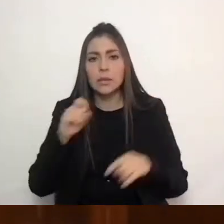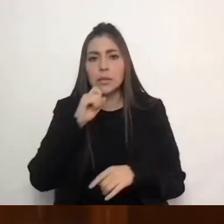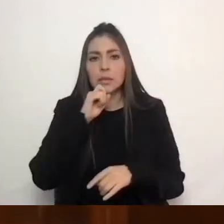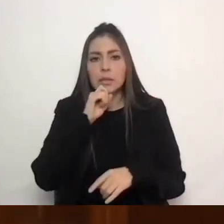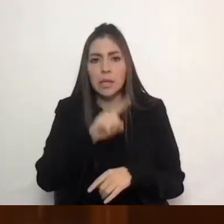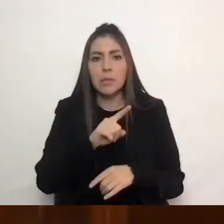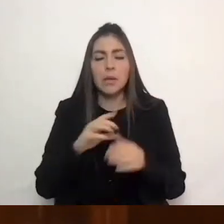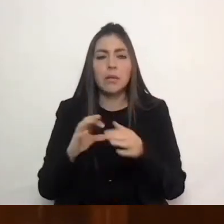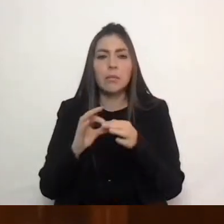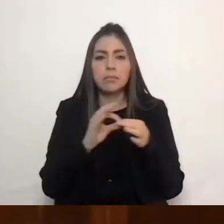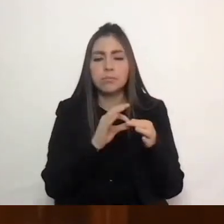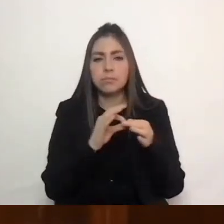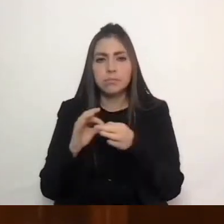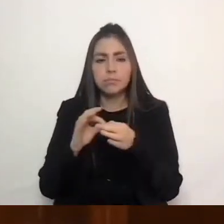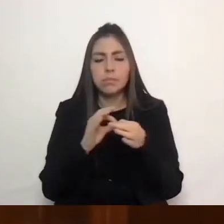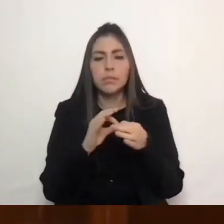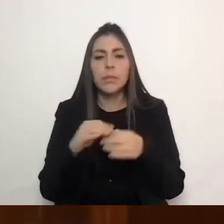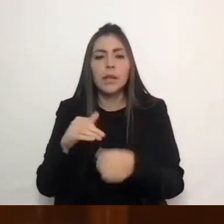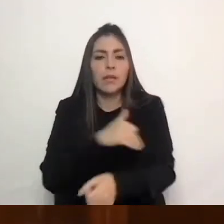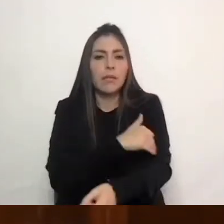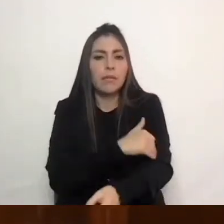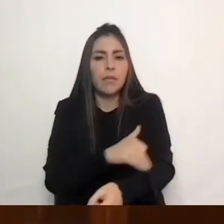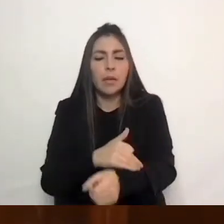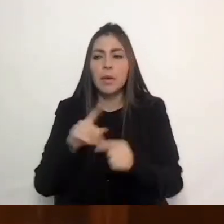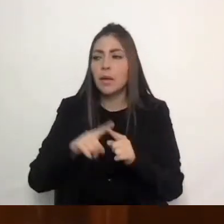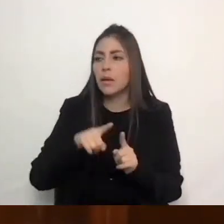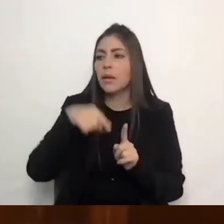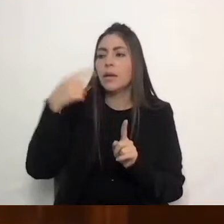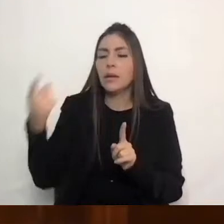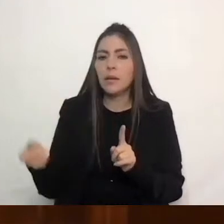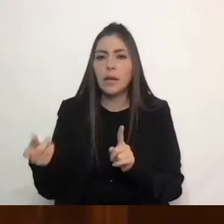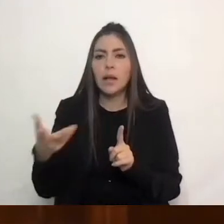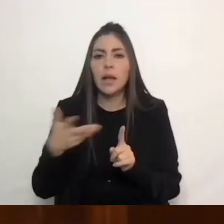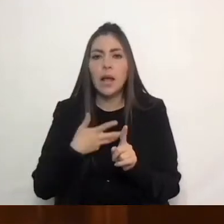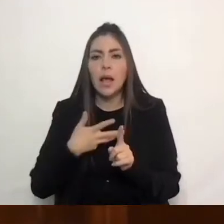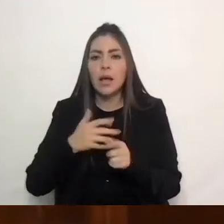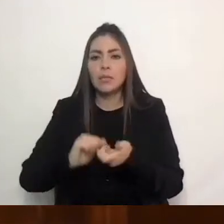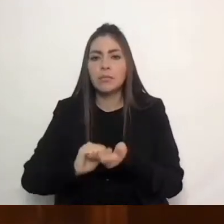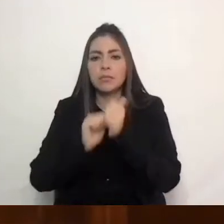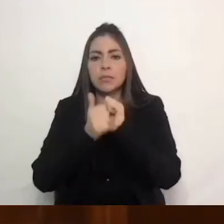estrecha por la familia del otro que trae el compadrazgo.